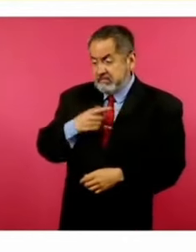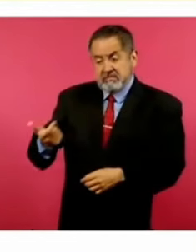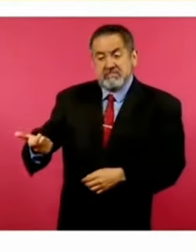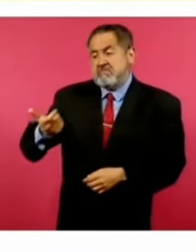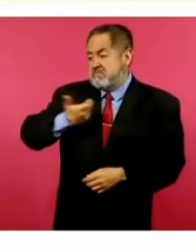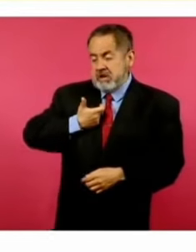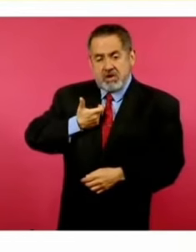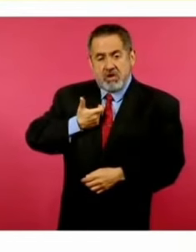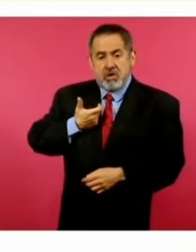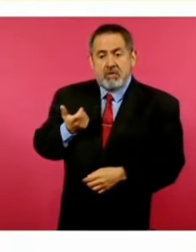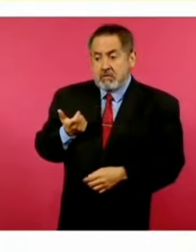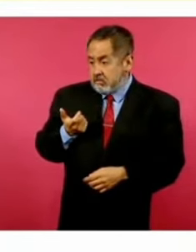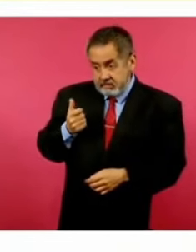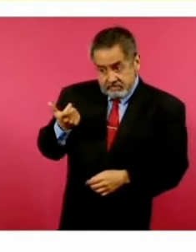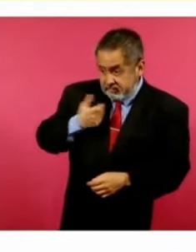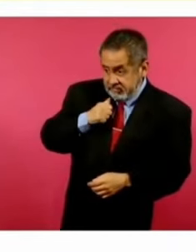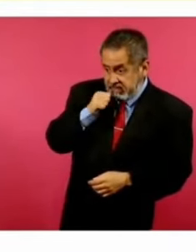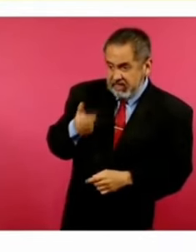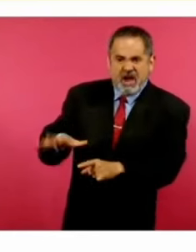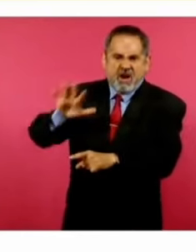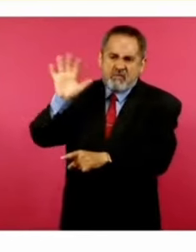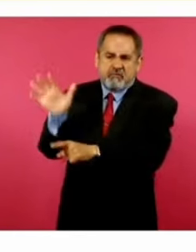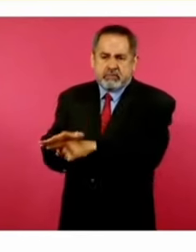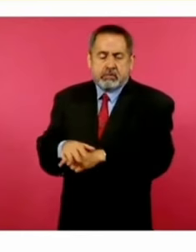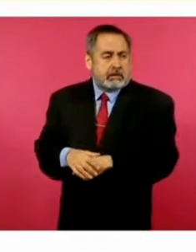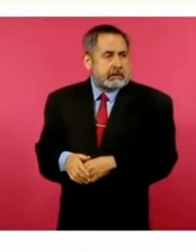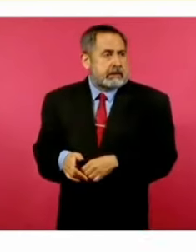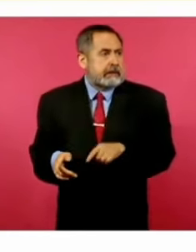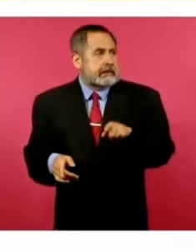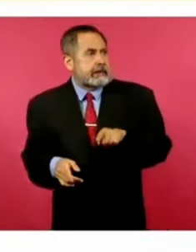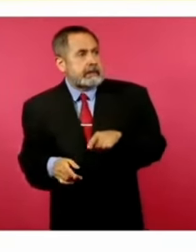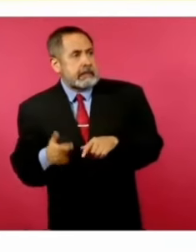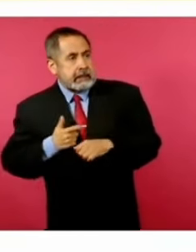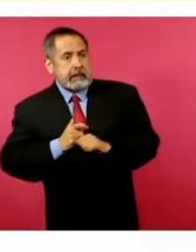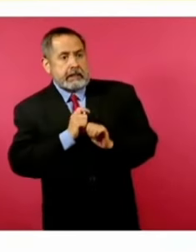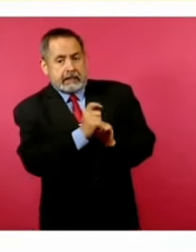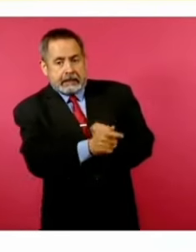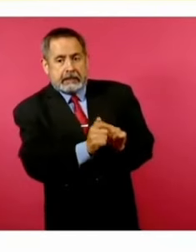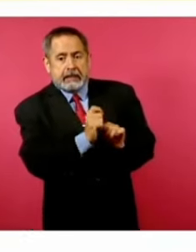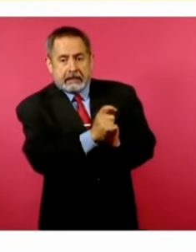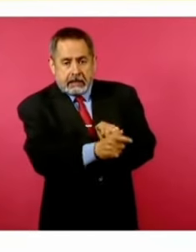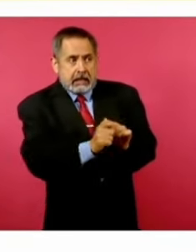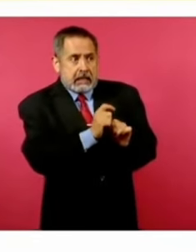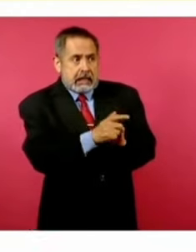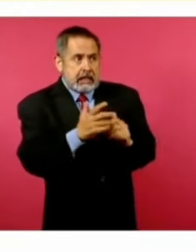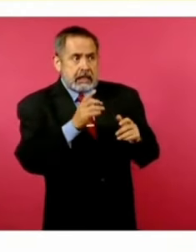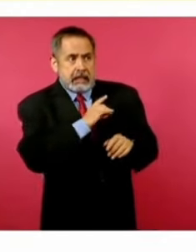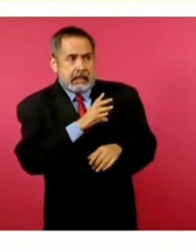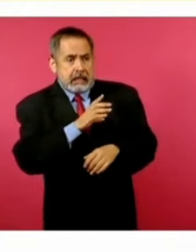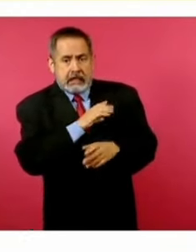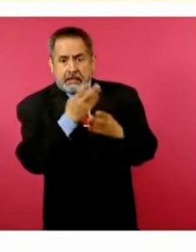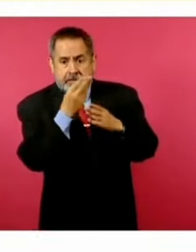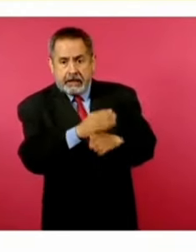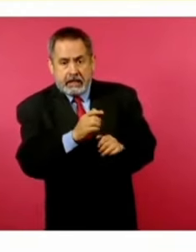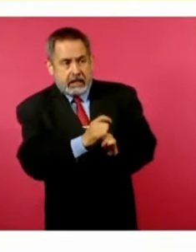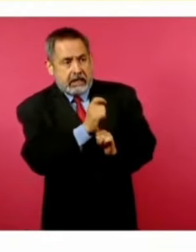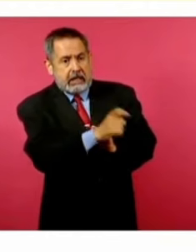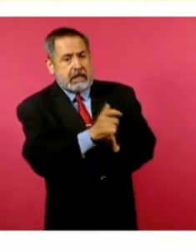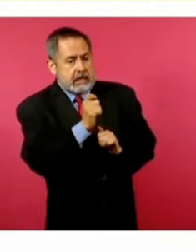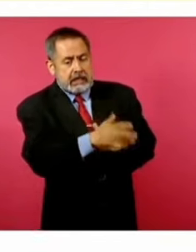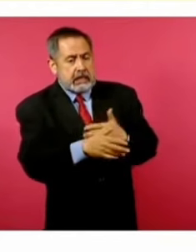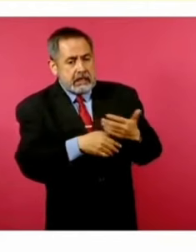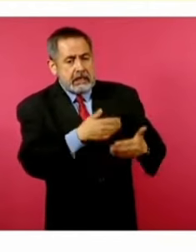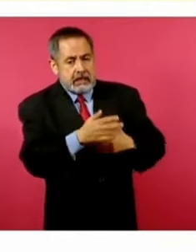cantidad de dinero para no causarle daño la víctima realizó los pagos eh exigidos a una cuenta bancaria y